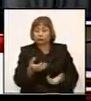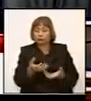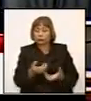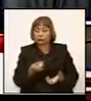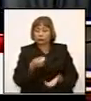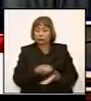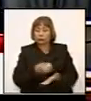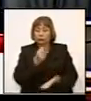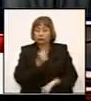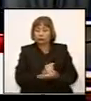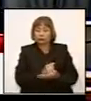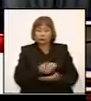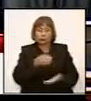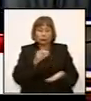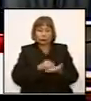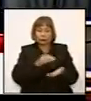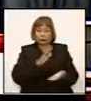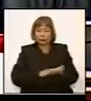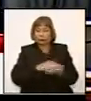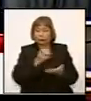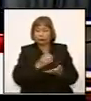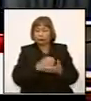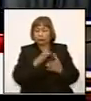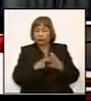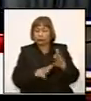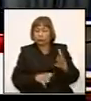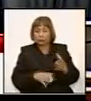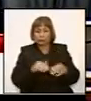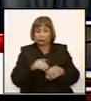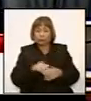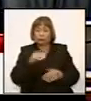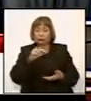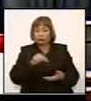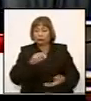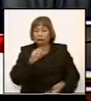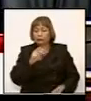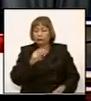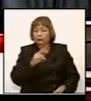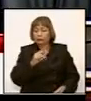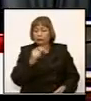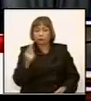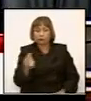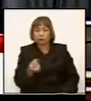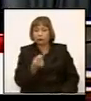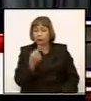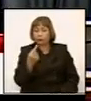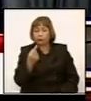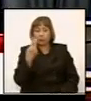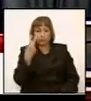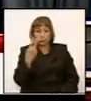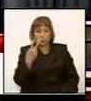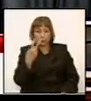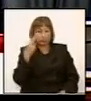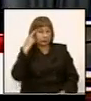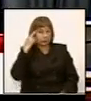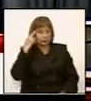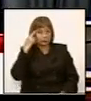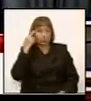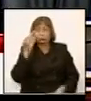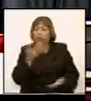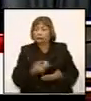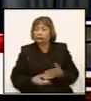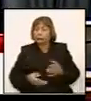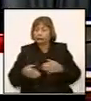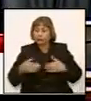ir al notario e inscribir el contrato en la notaría. Solamente hay dos razones por las